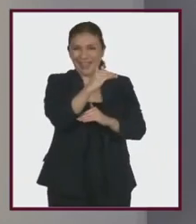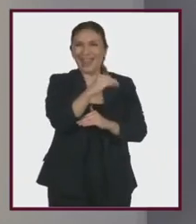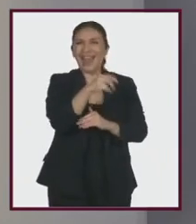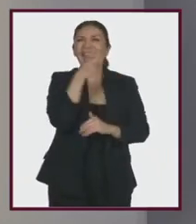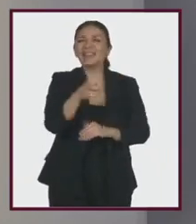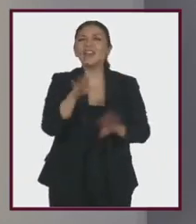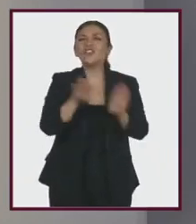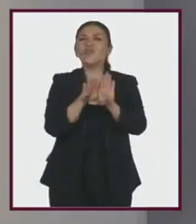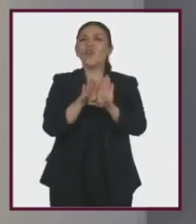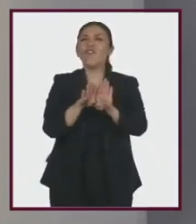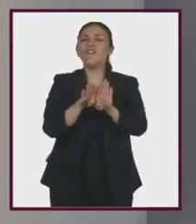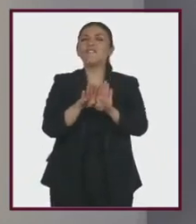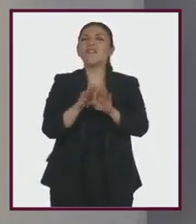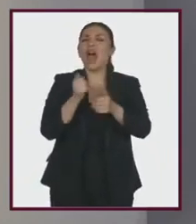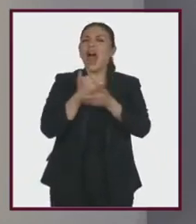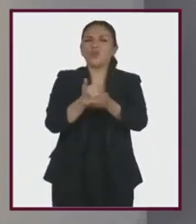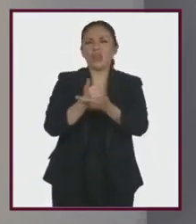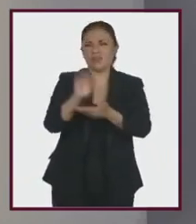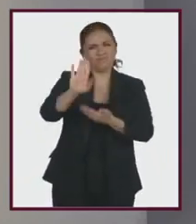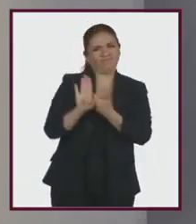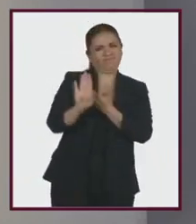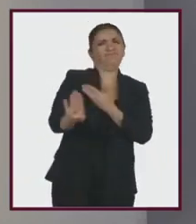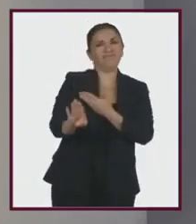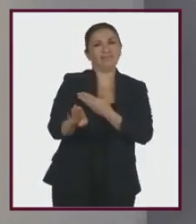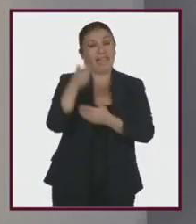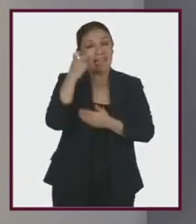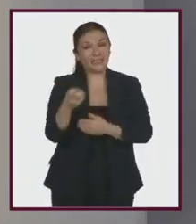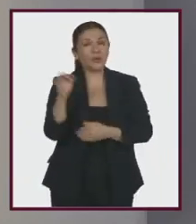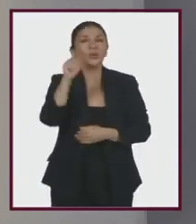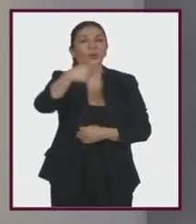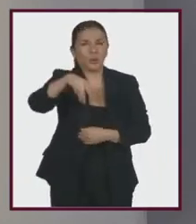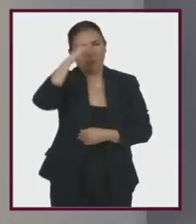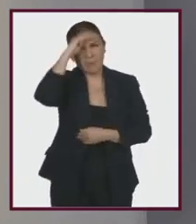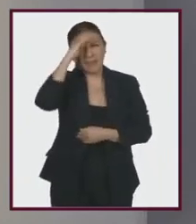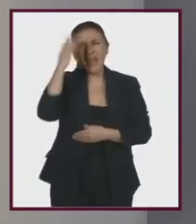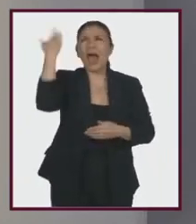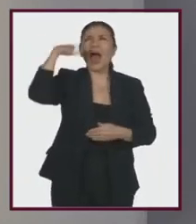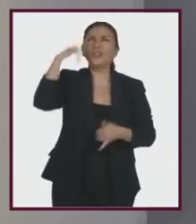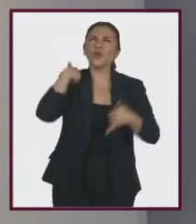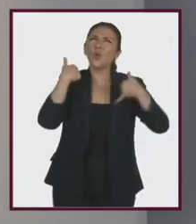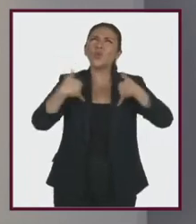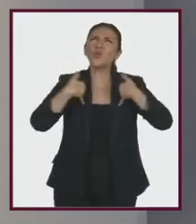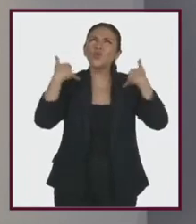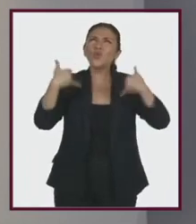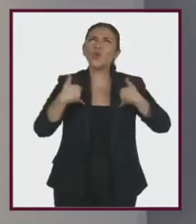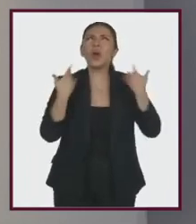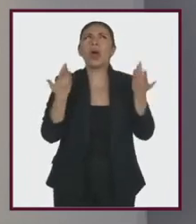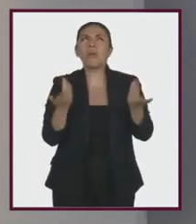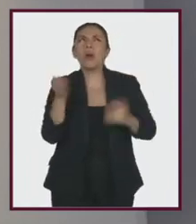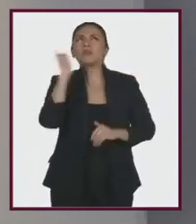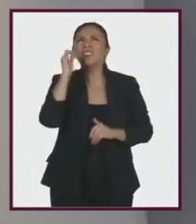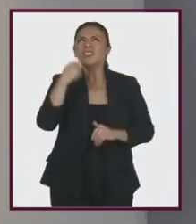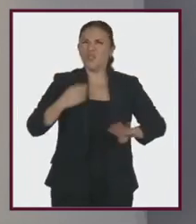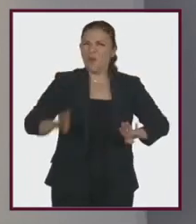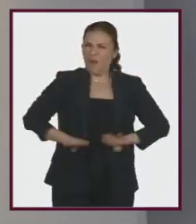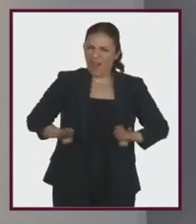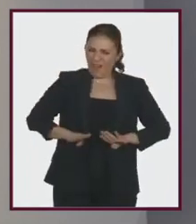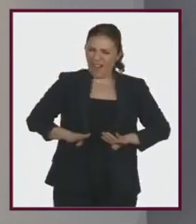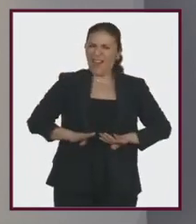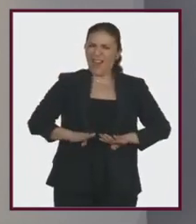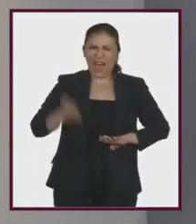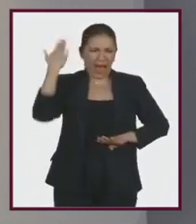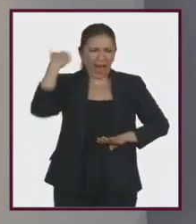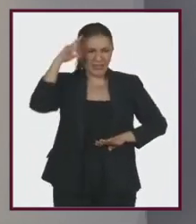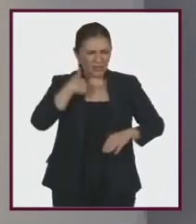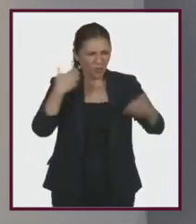nuestro freno como tal. Por eso si ustedes piensan en cuando éramos adolescentes, probablemente algunas conductas que tuvimos entonces